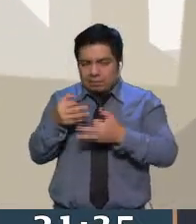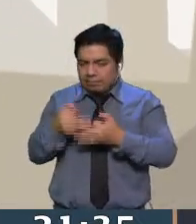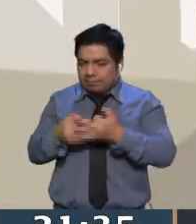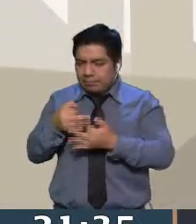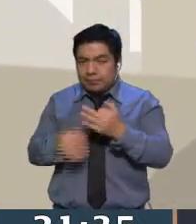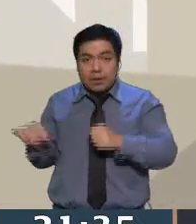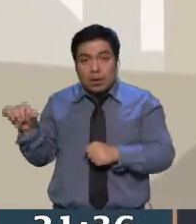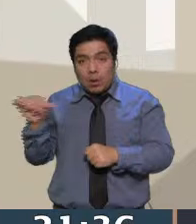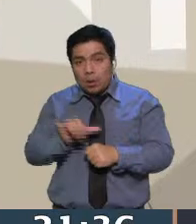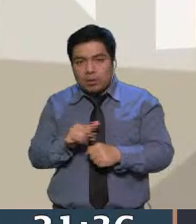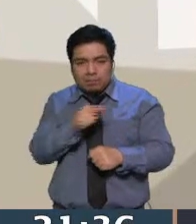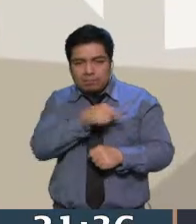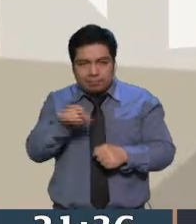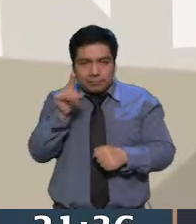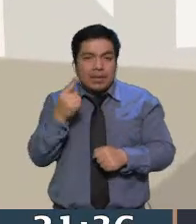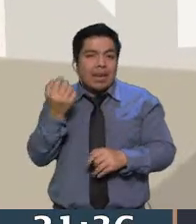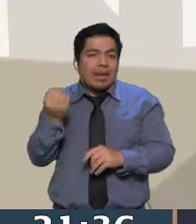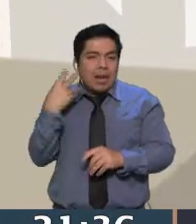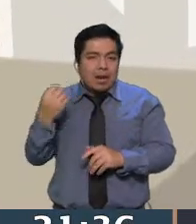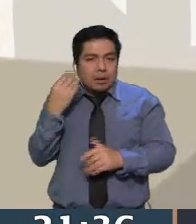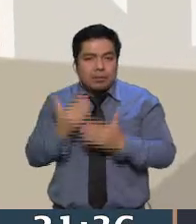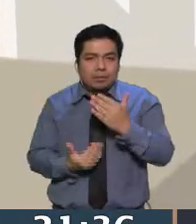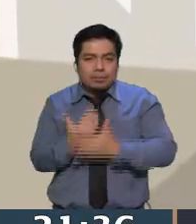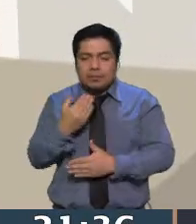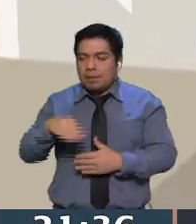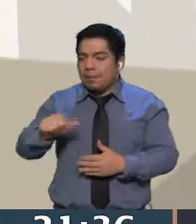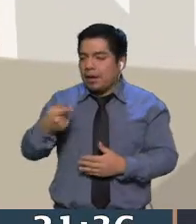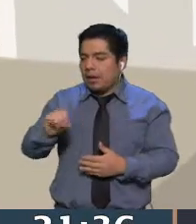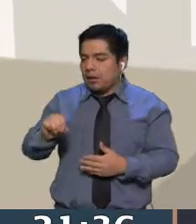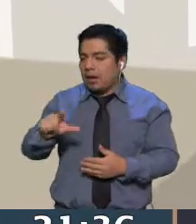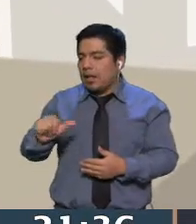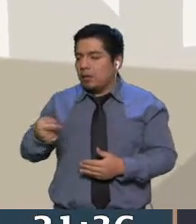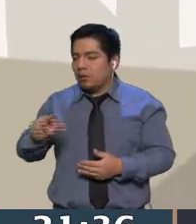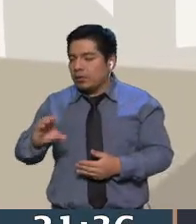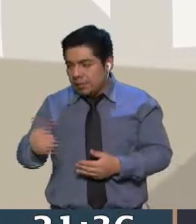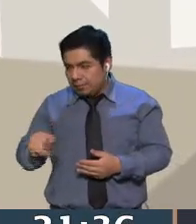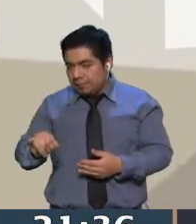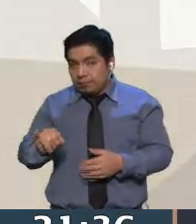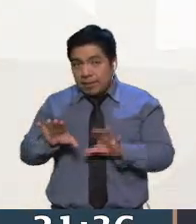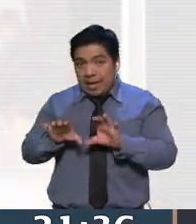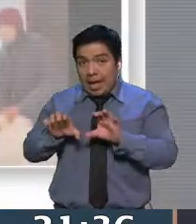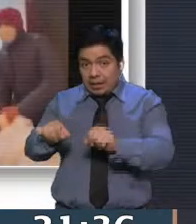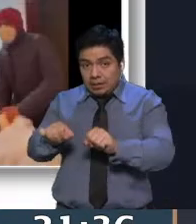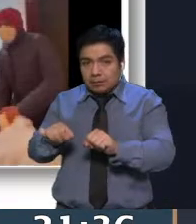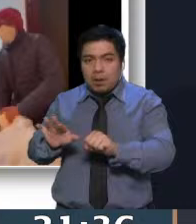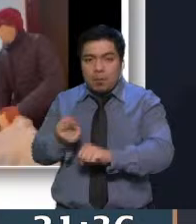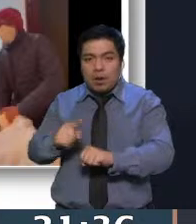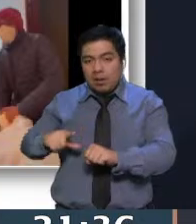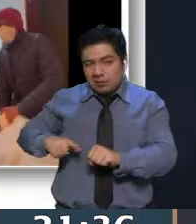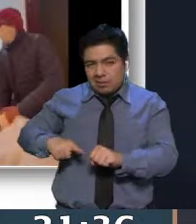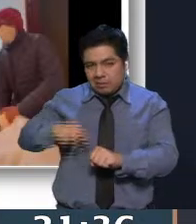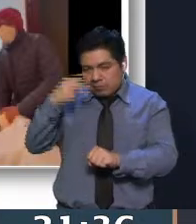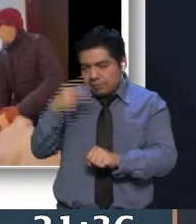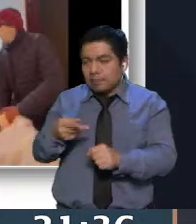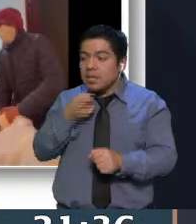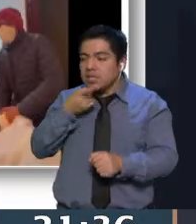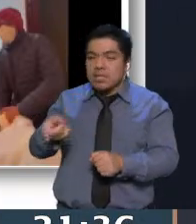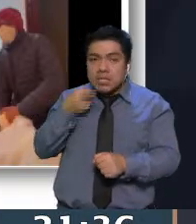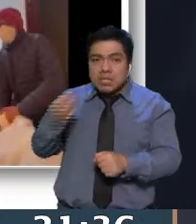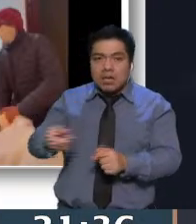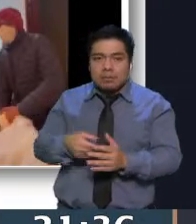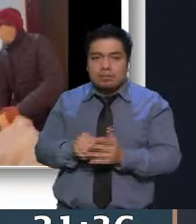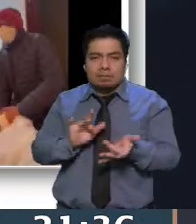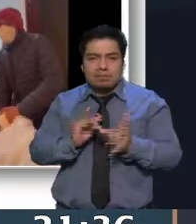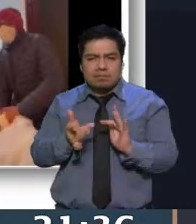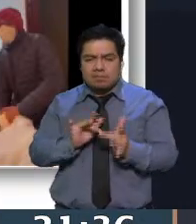hoy en el Quién es quién de las mentiras que Marco Landucci haya sido detenido por órdenes del gobierno de México, como estuvo circulando en